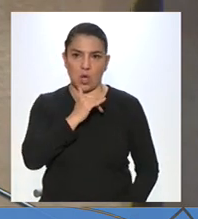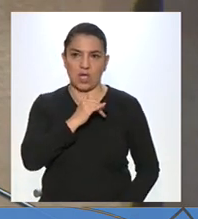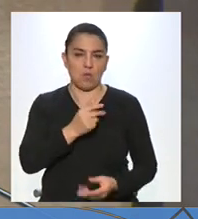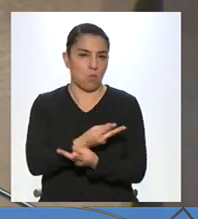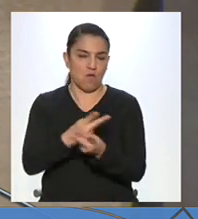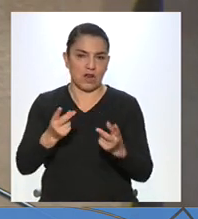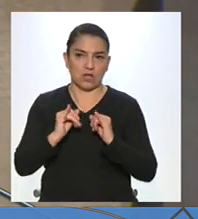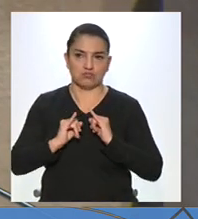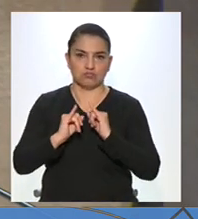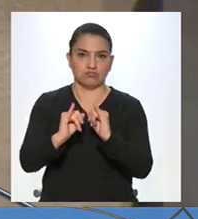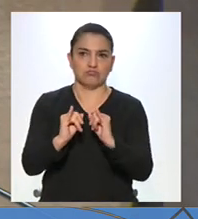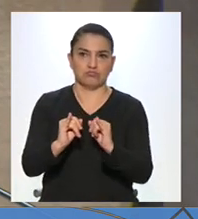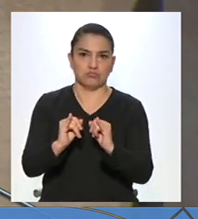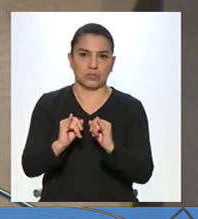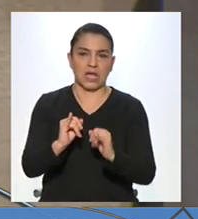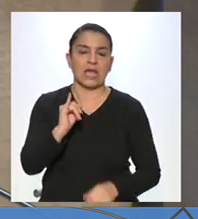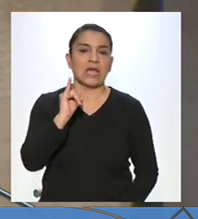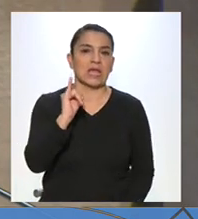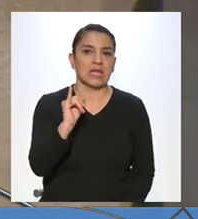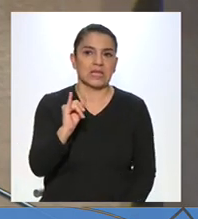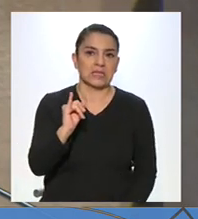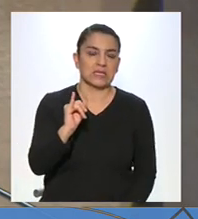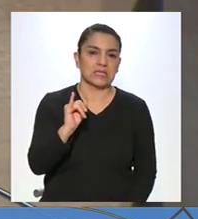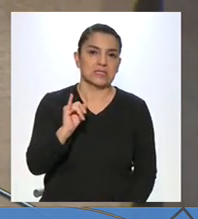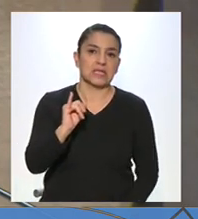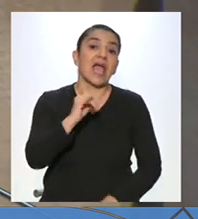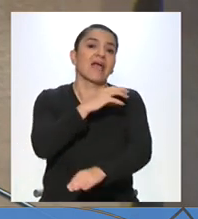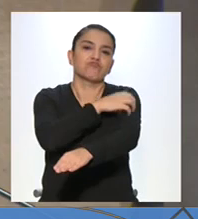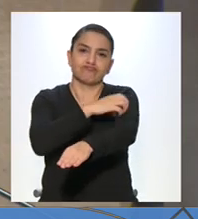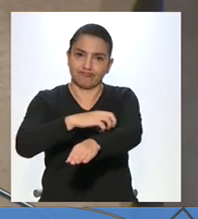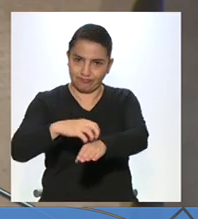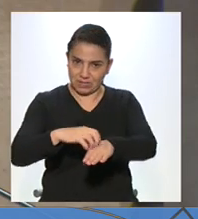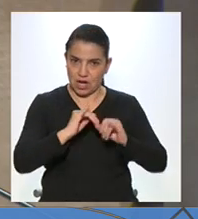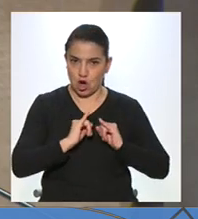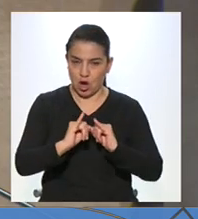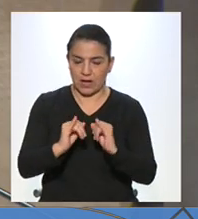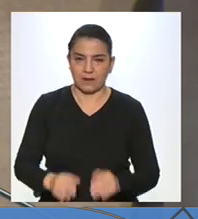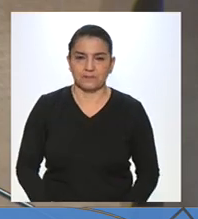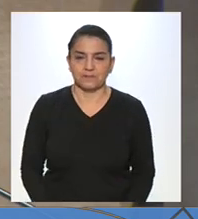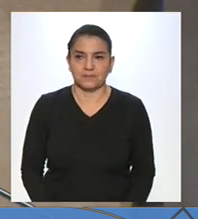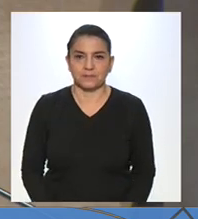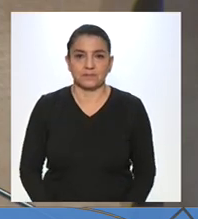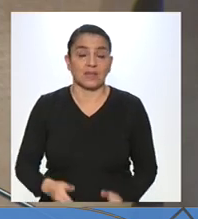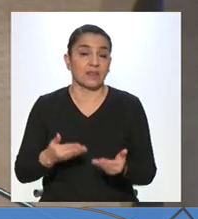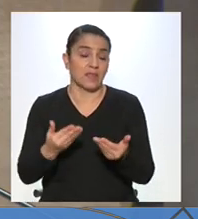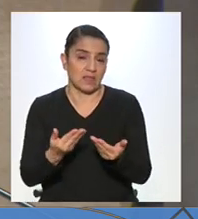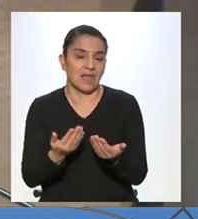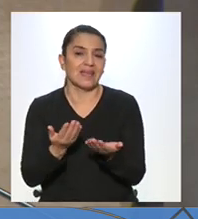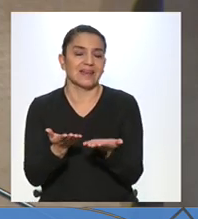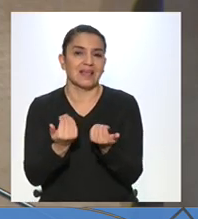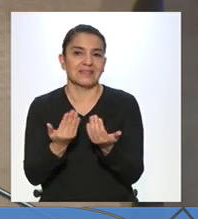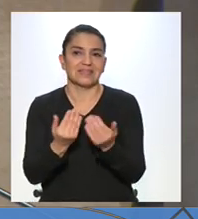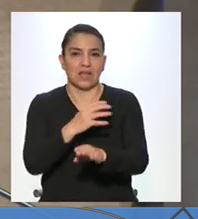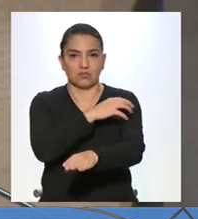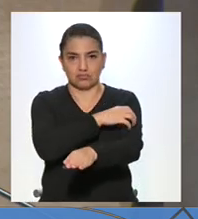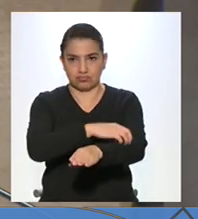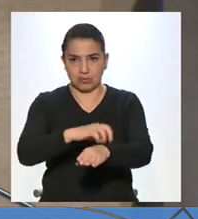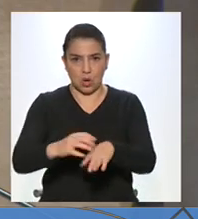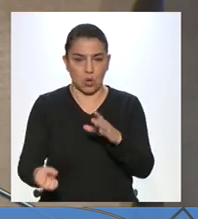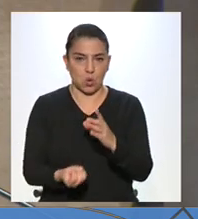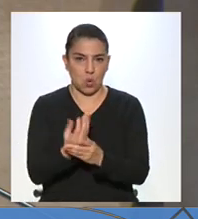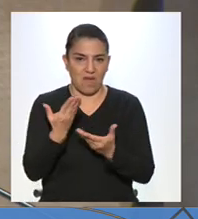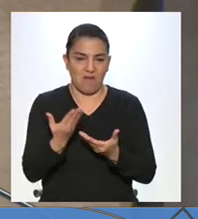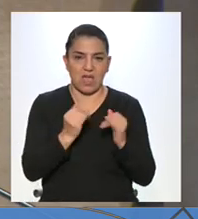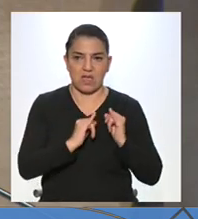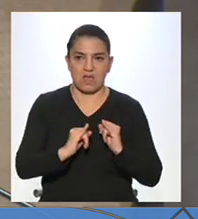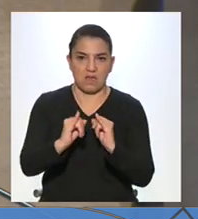Índice de Actividad Económica Regional. A partir de la necesidad de contar con información económica desagregada más actualizada, hemos cruzado información